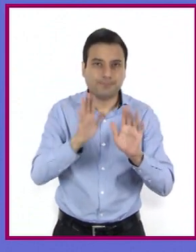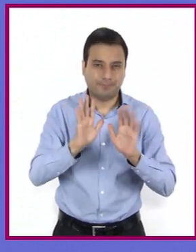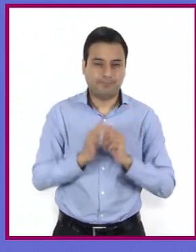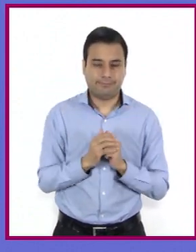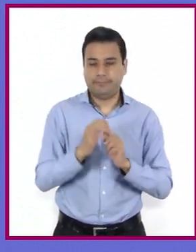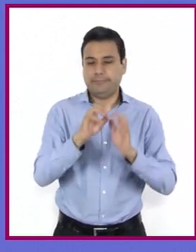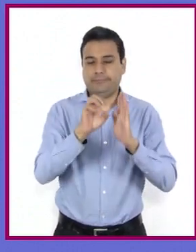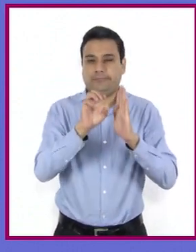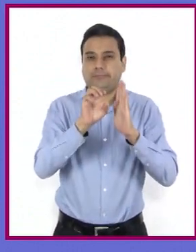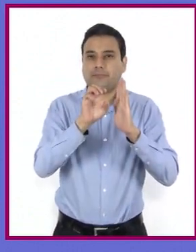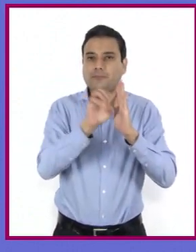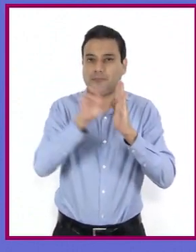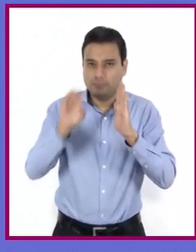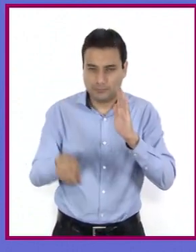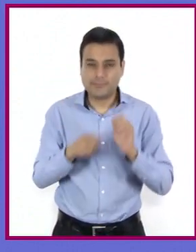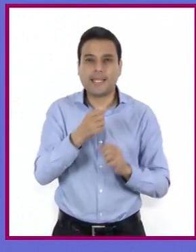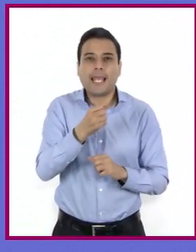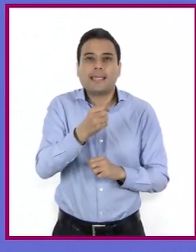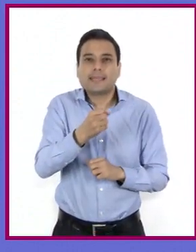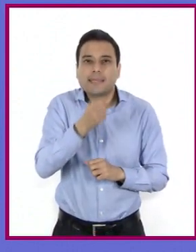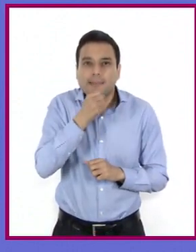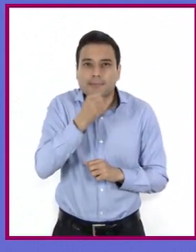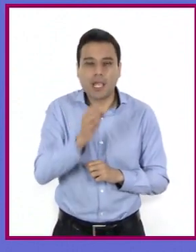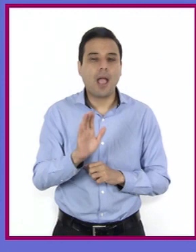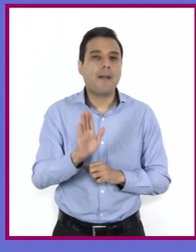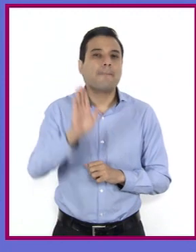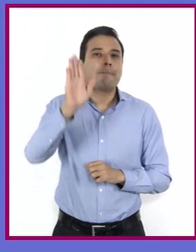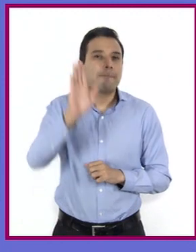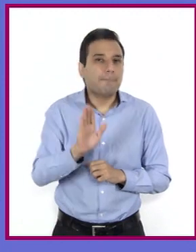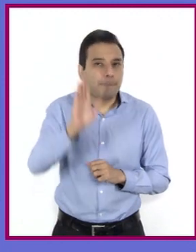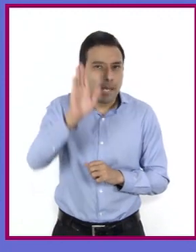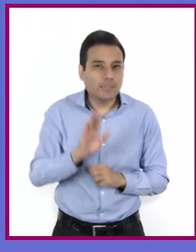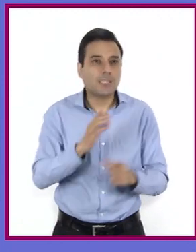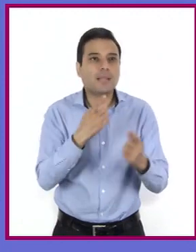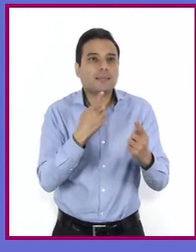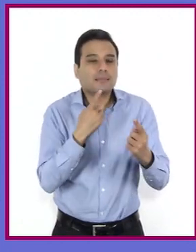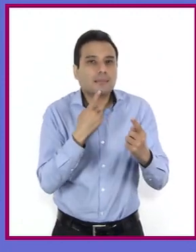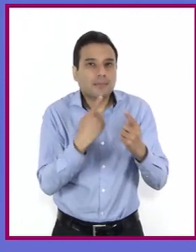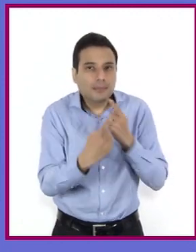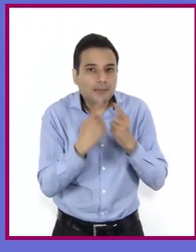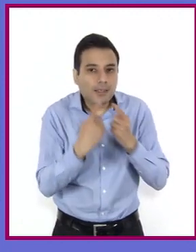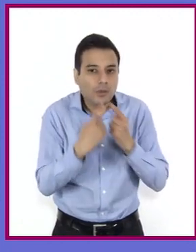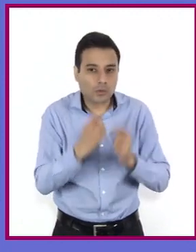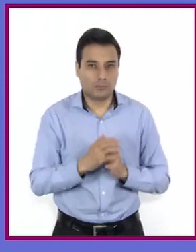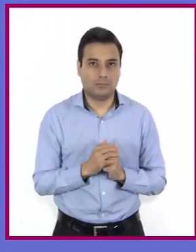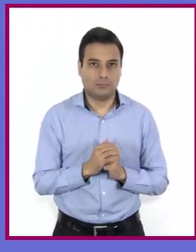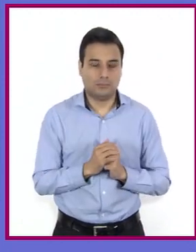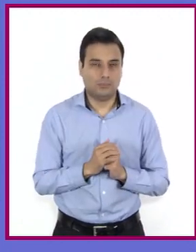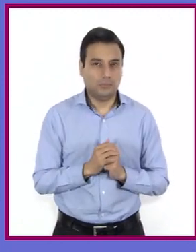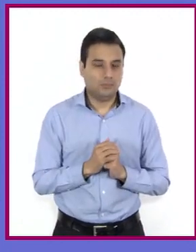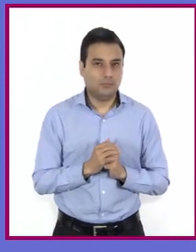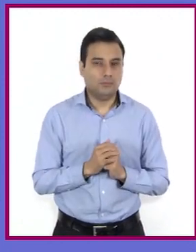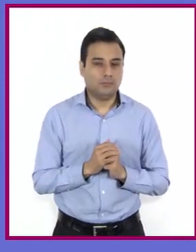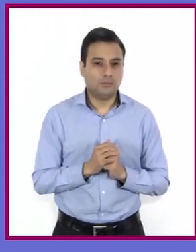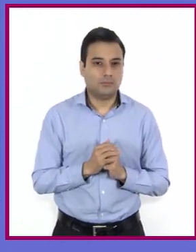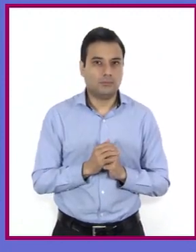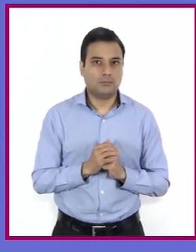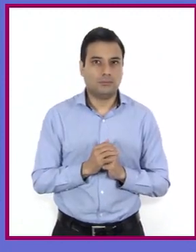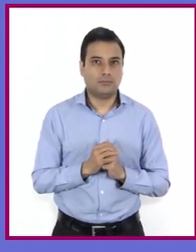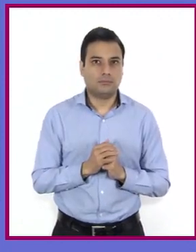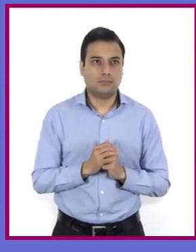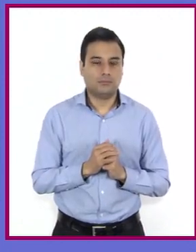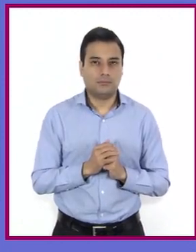Pensemos que la entrevista es un diálogo entre dos personas. Una